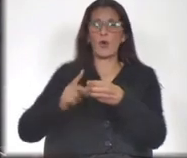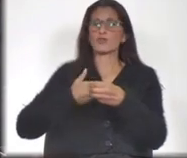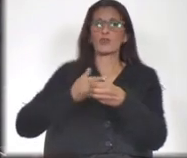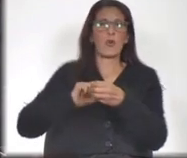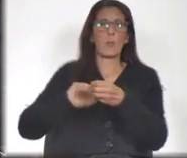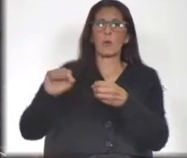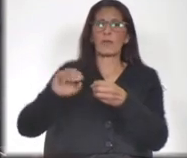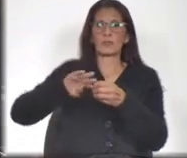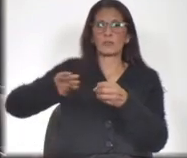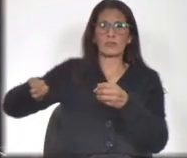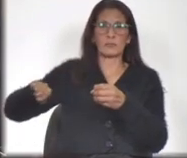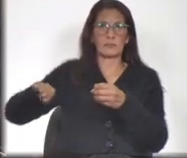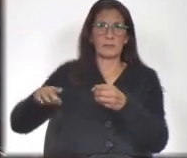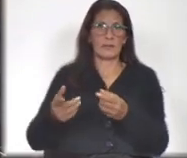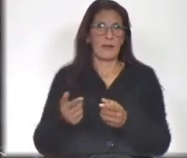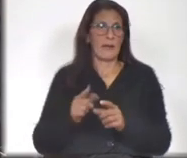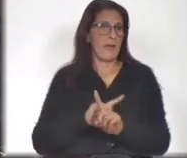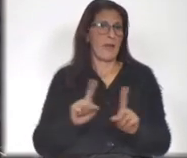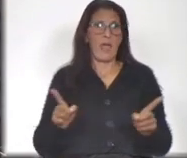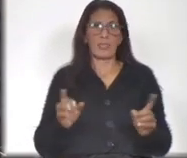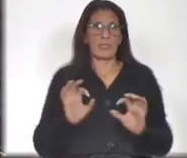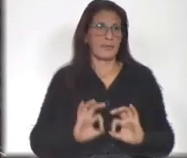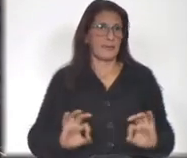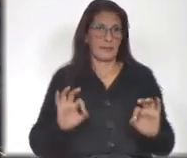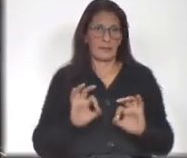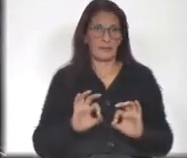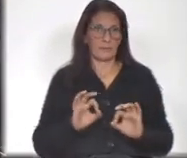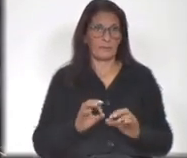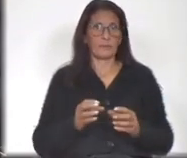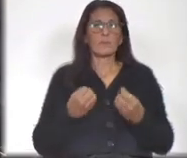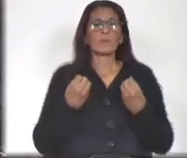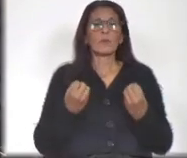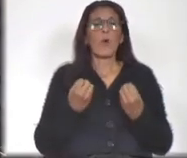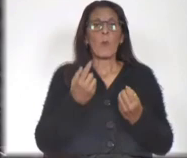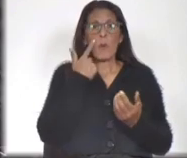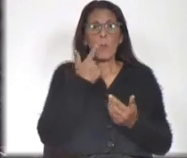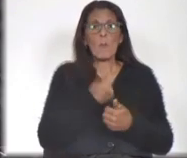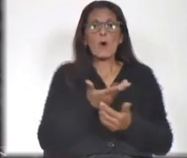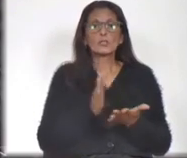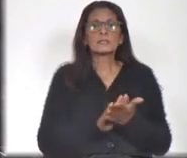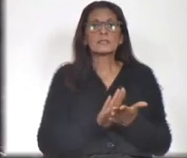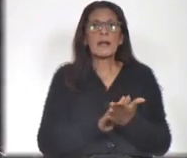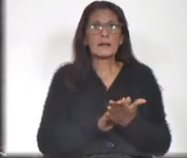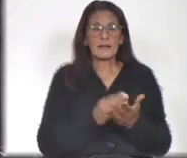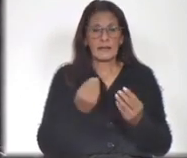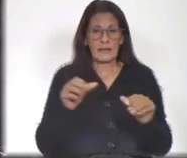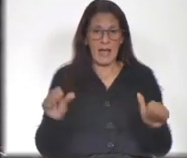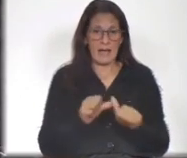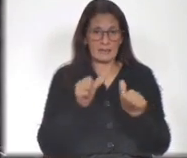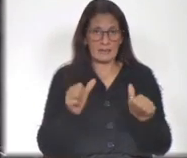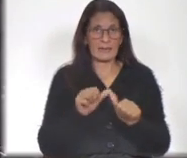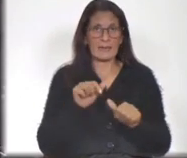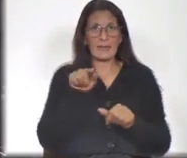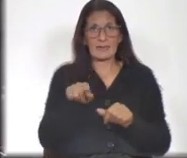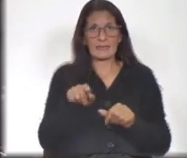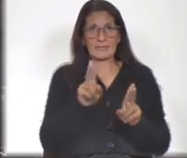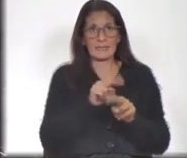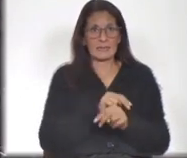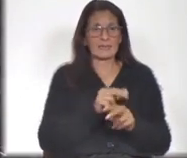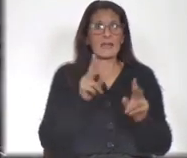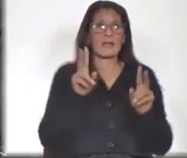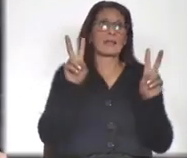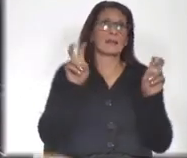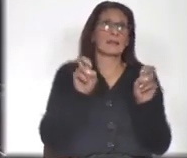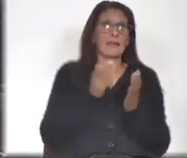ese contexto. Y nadie puede realmente, no hay cómo demostrar que hacer esa ligazón implica irse del